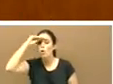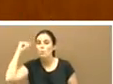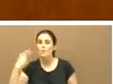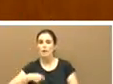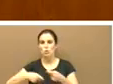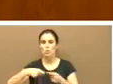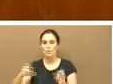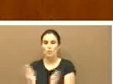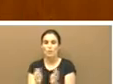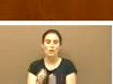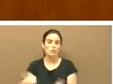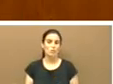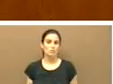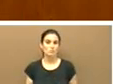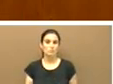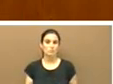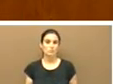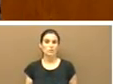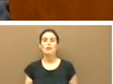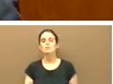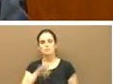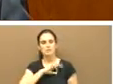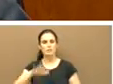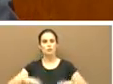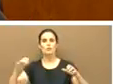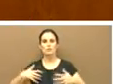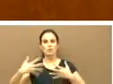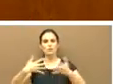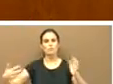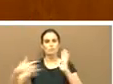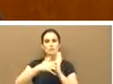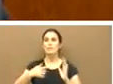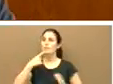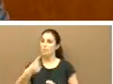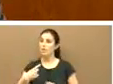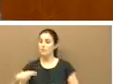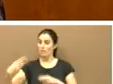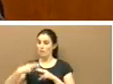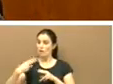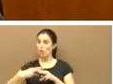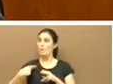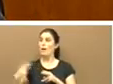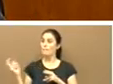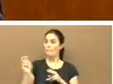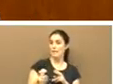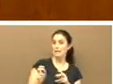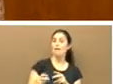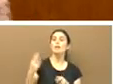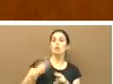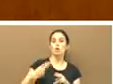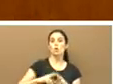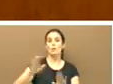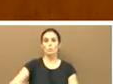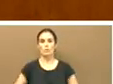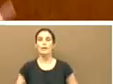comerciantes. Señorías, hay un dicho que dice que de Roma viene lo que a Roma va. Pues de